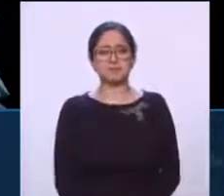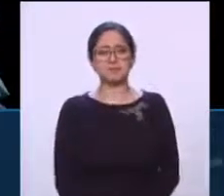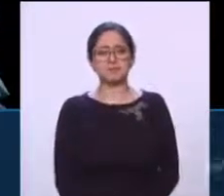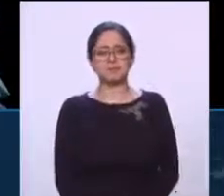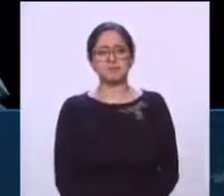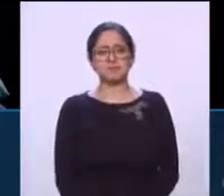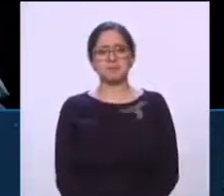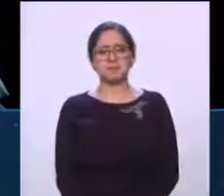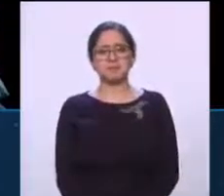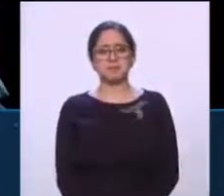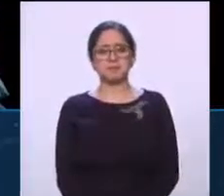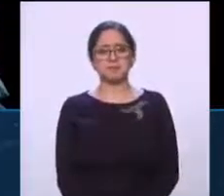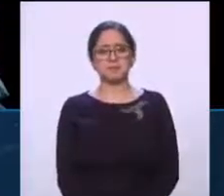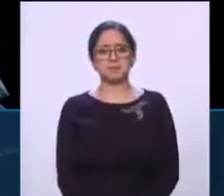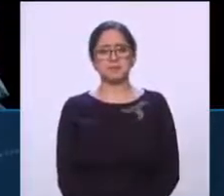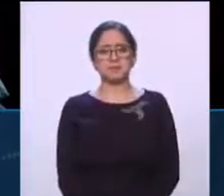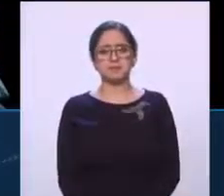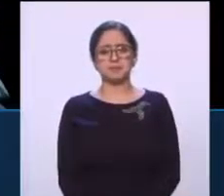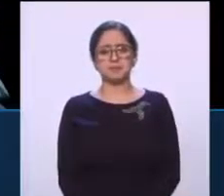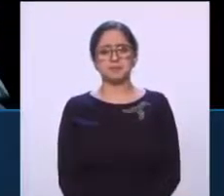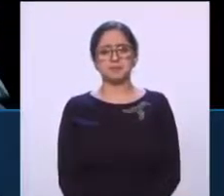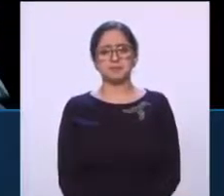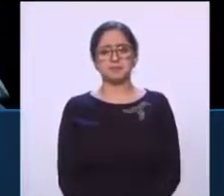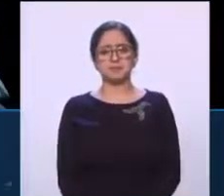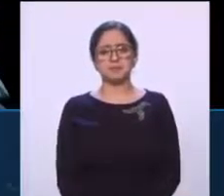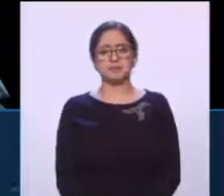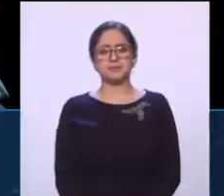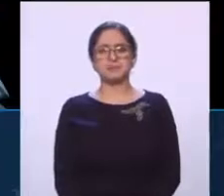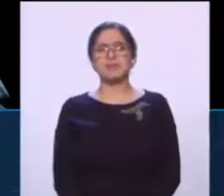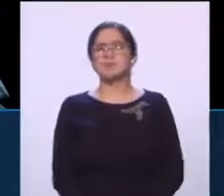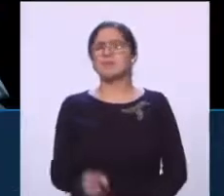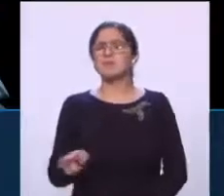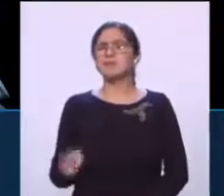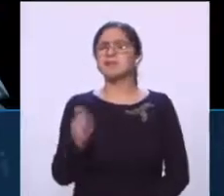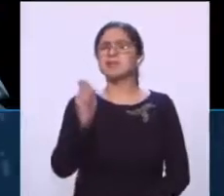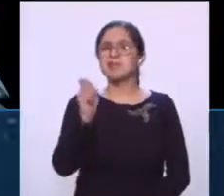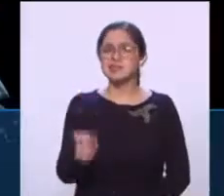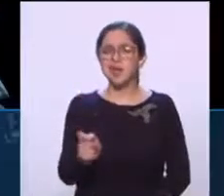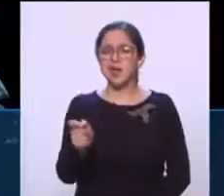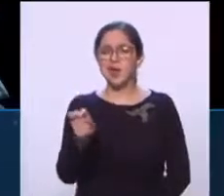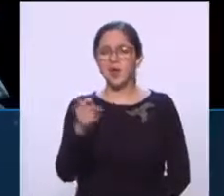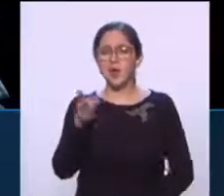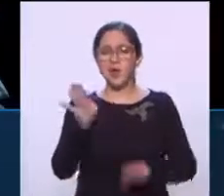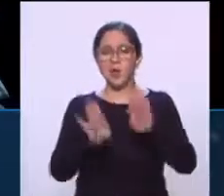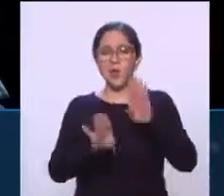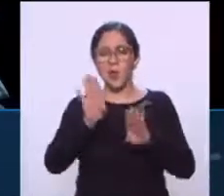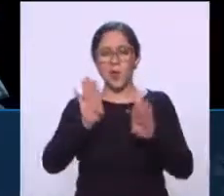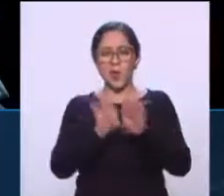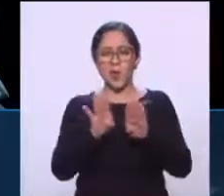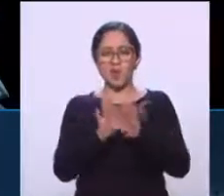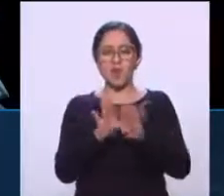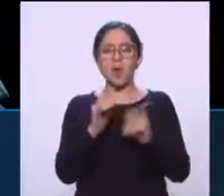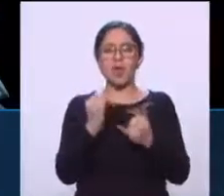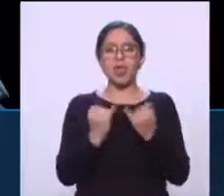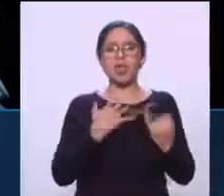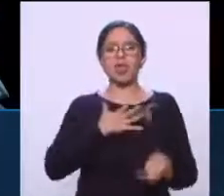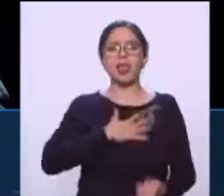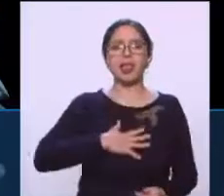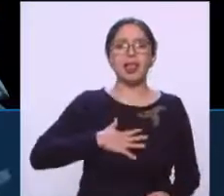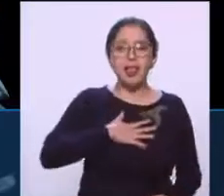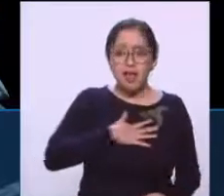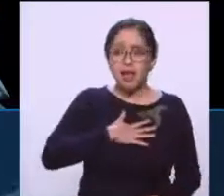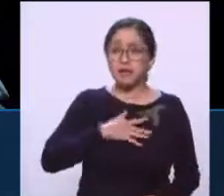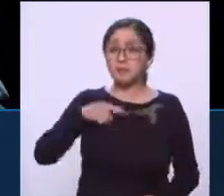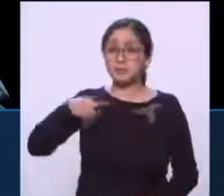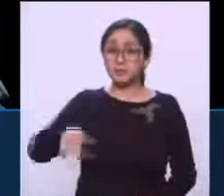ahí? Parece ser que es un doble juego. Uno de un gobierno del Estado que se sabe rebasado,